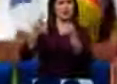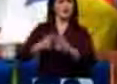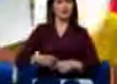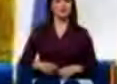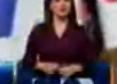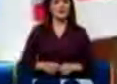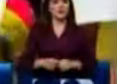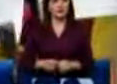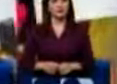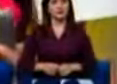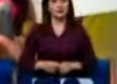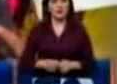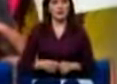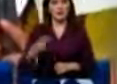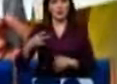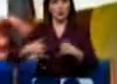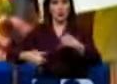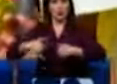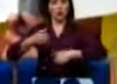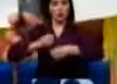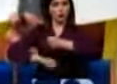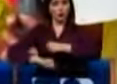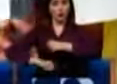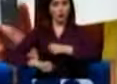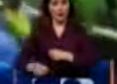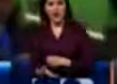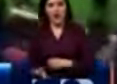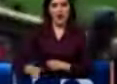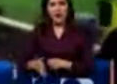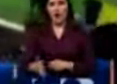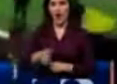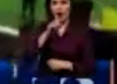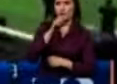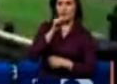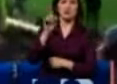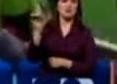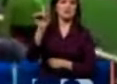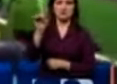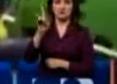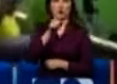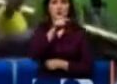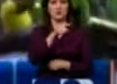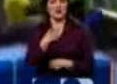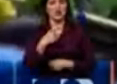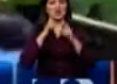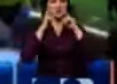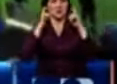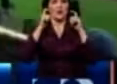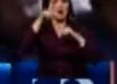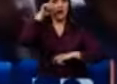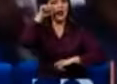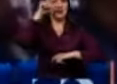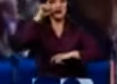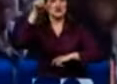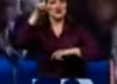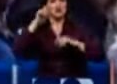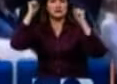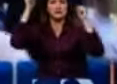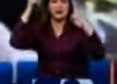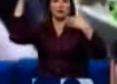las accionaban acorde a los momentos culminantes del partido, como habría de esperarse, sino acorde a los